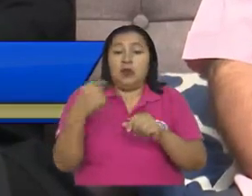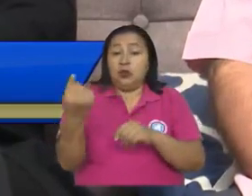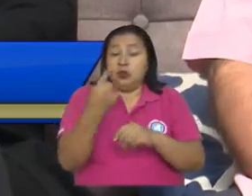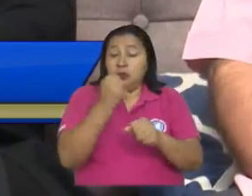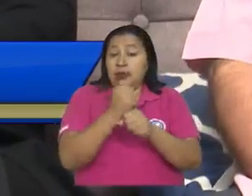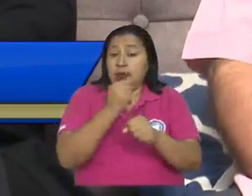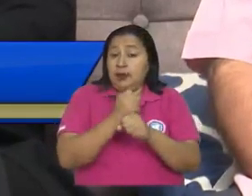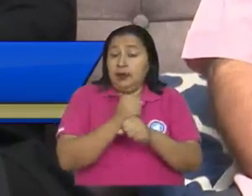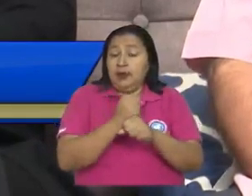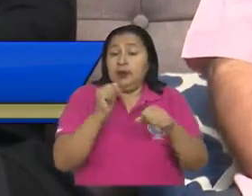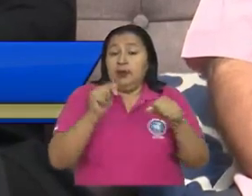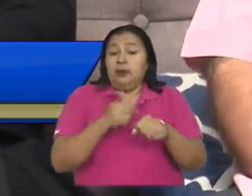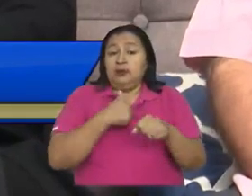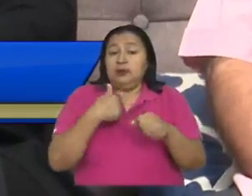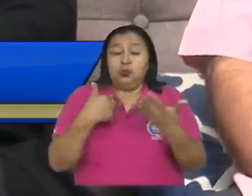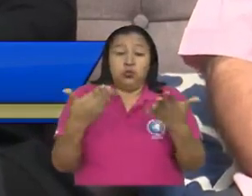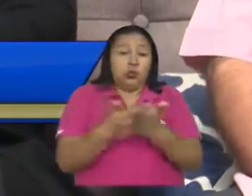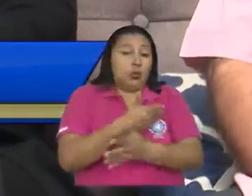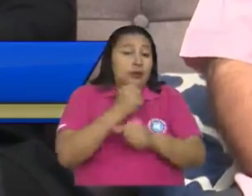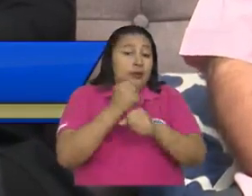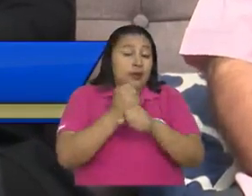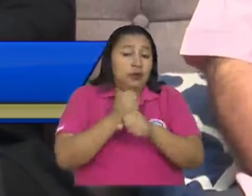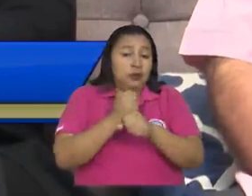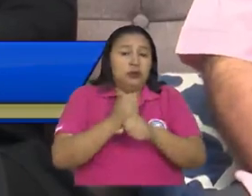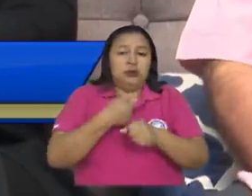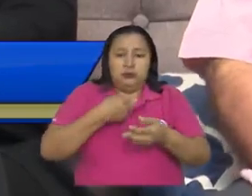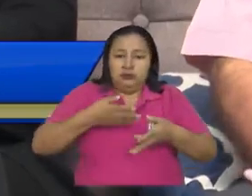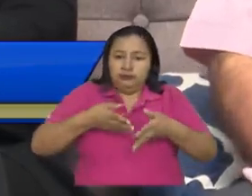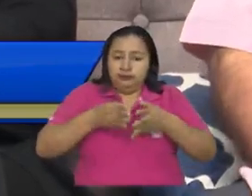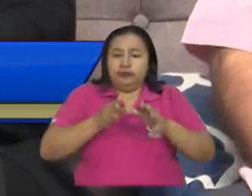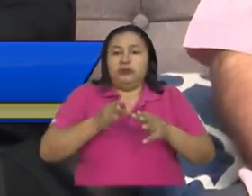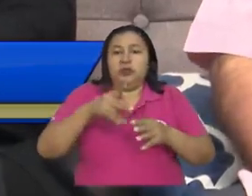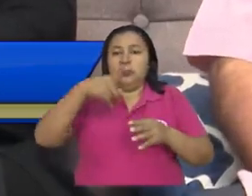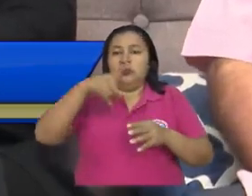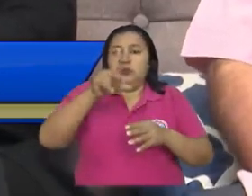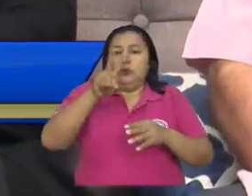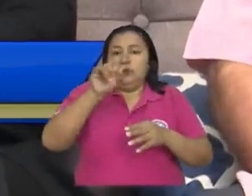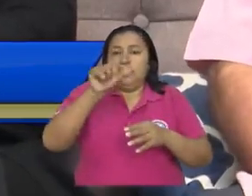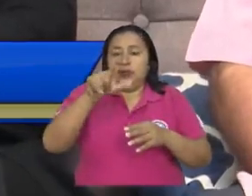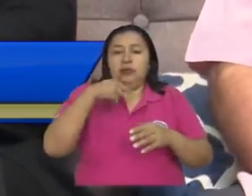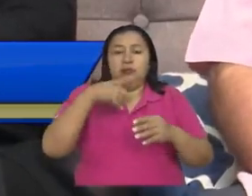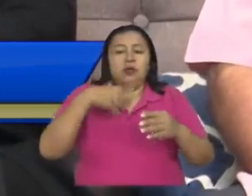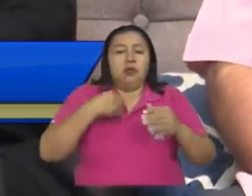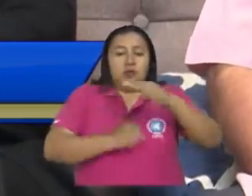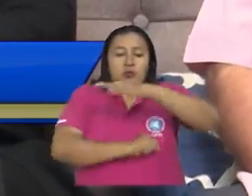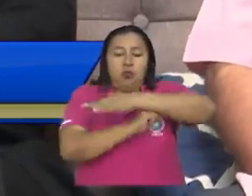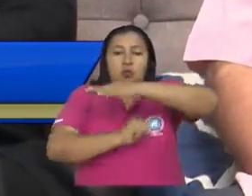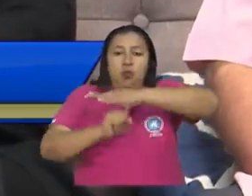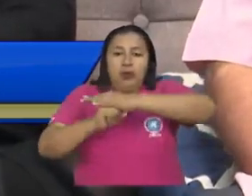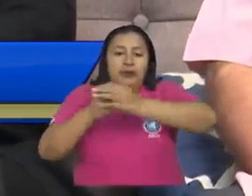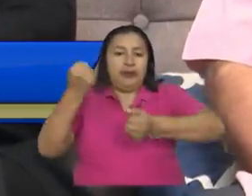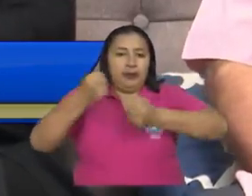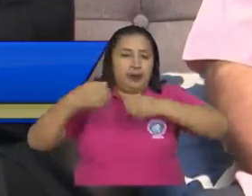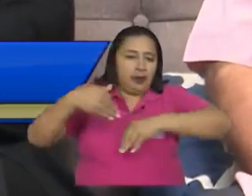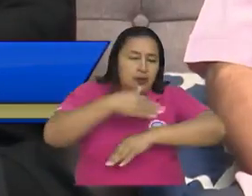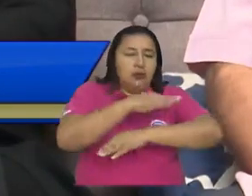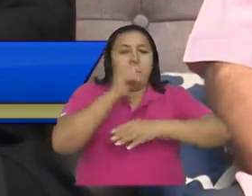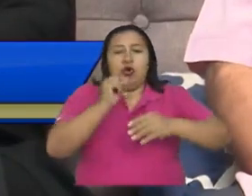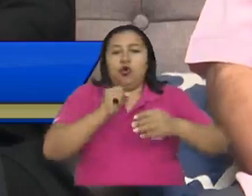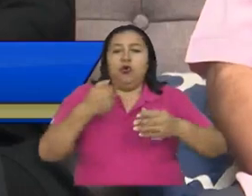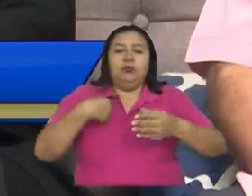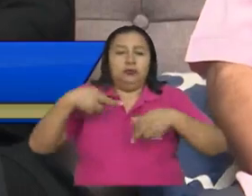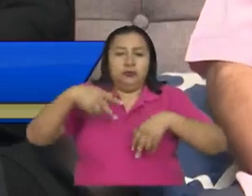obras nuevas de viales, como la colocación también de puentes vehiculares, peatonales, todo esto